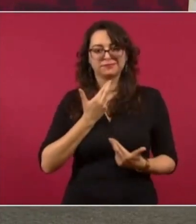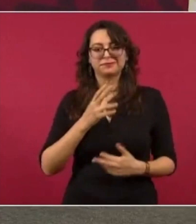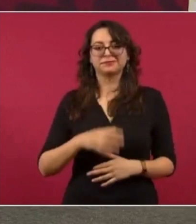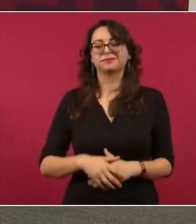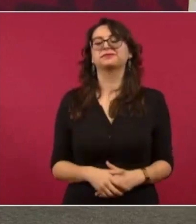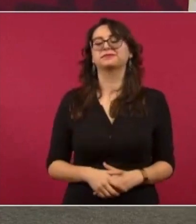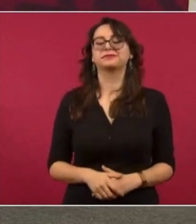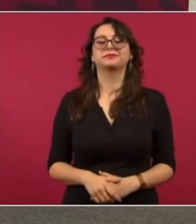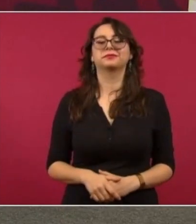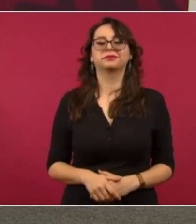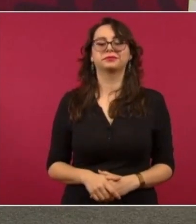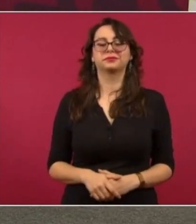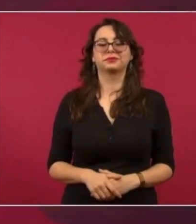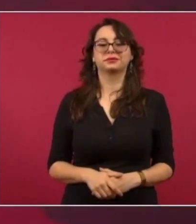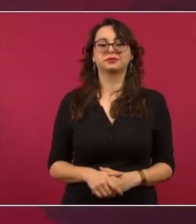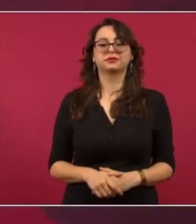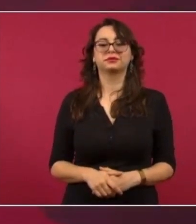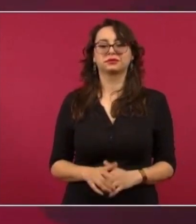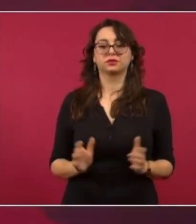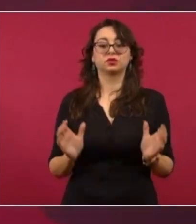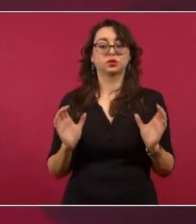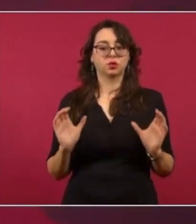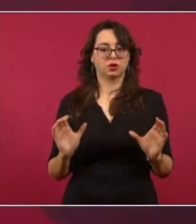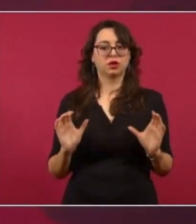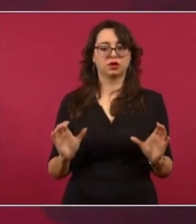ver en qué se va a usar.